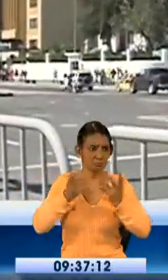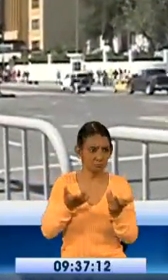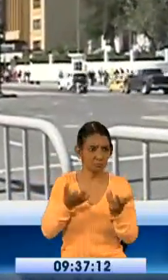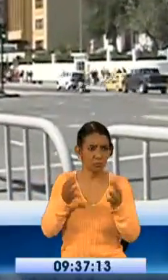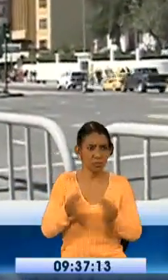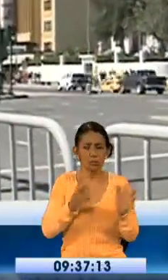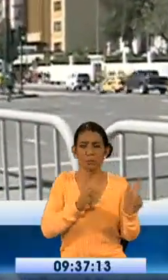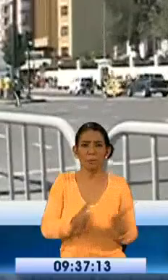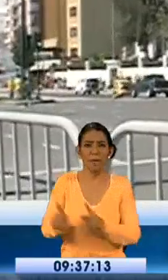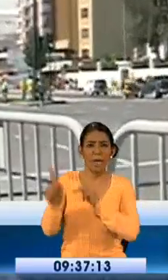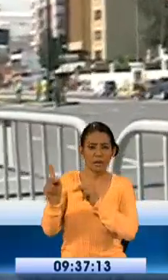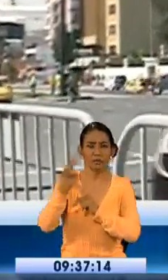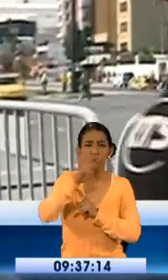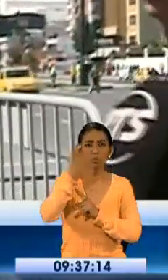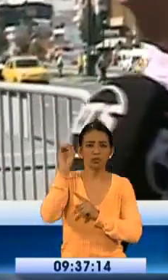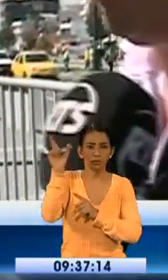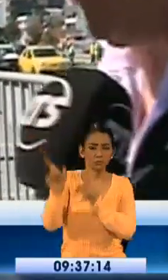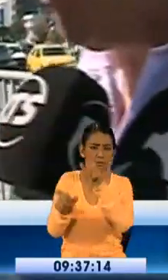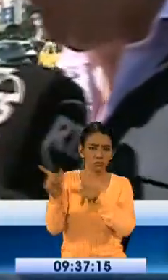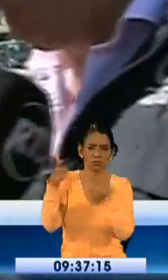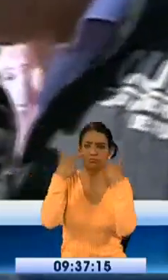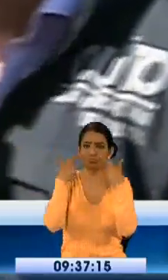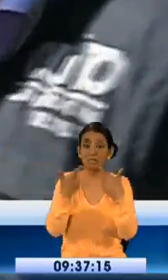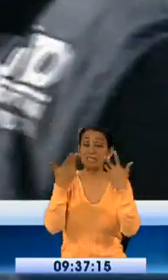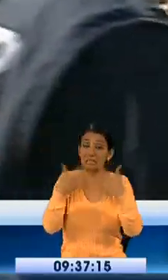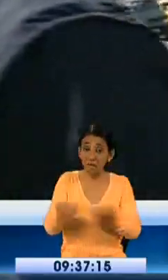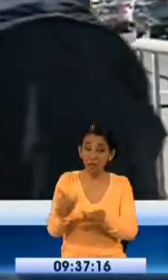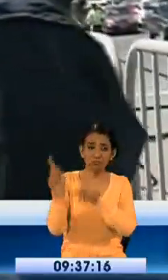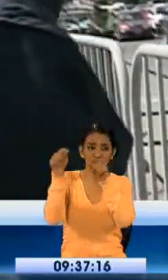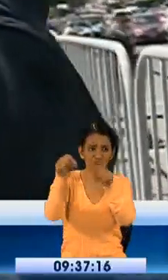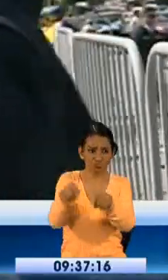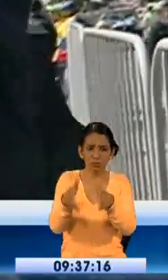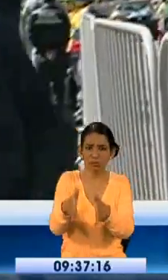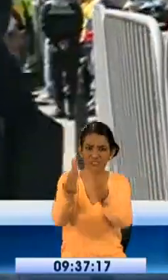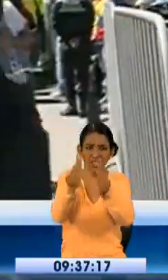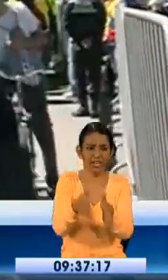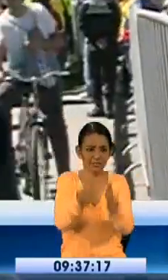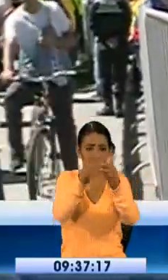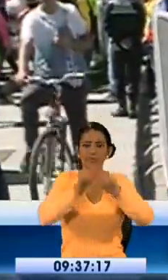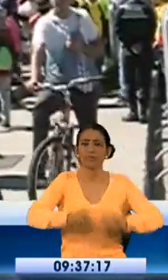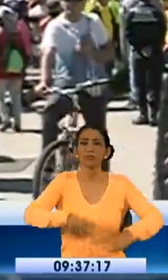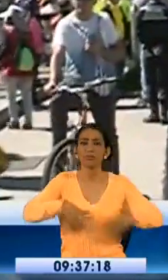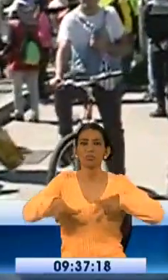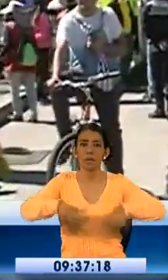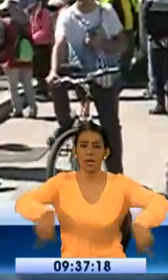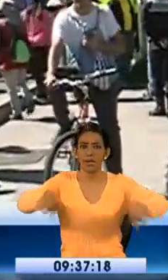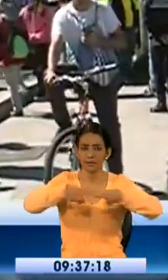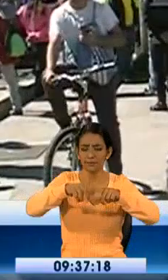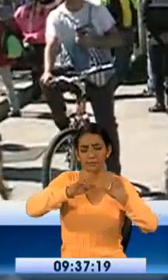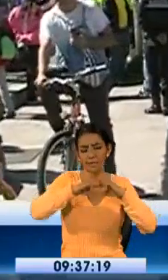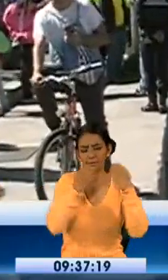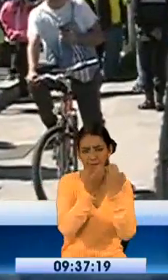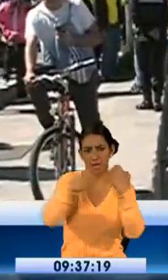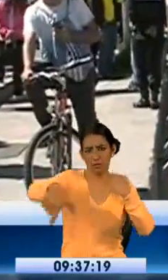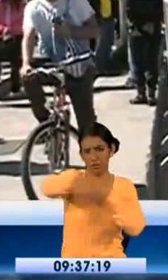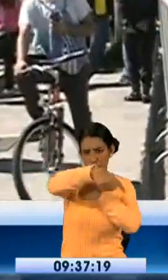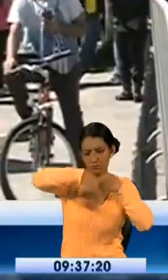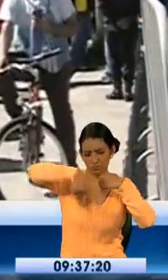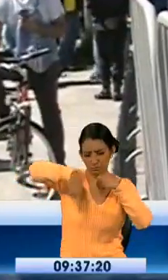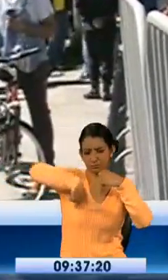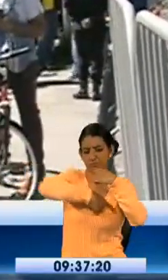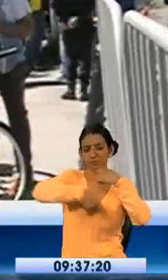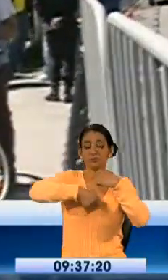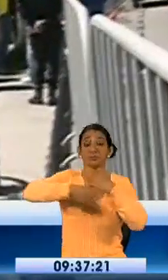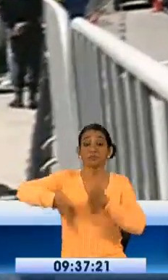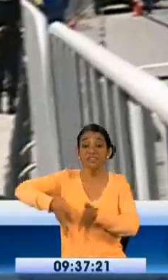tránsito con 400 efectivos que están ya presentes en vía en los diferentes sectores de los alrededores del estadio. Justamente se